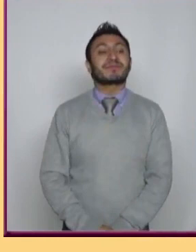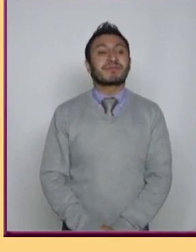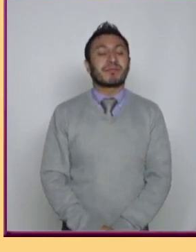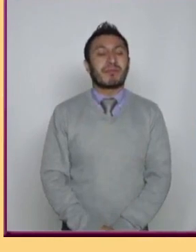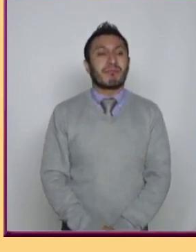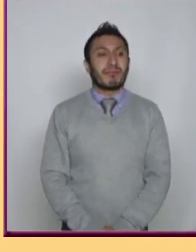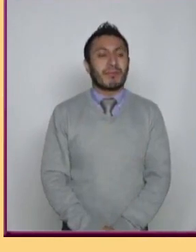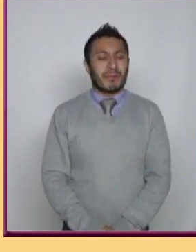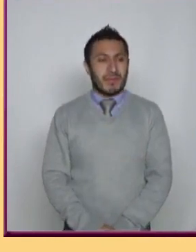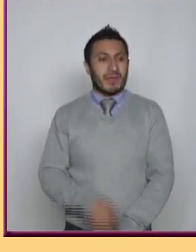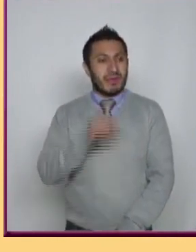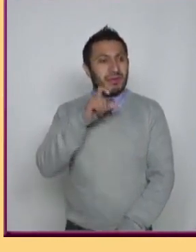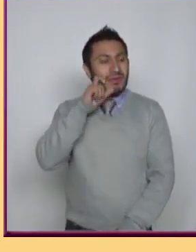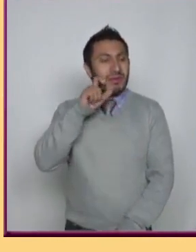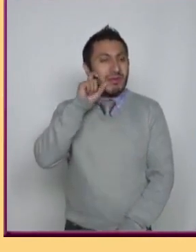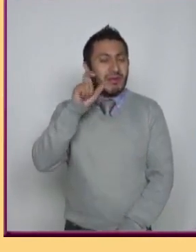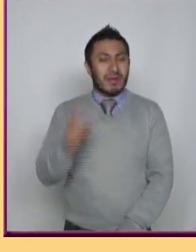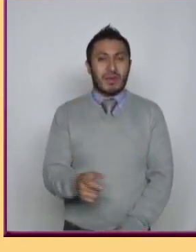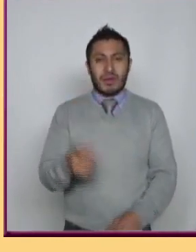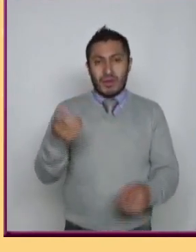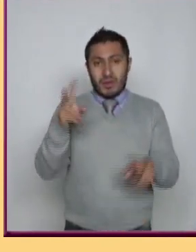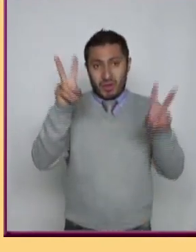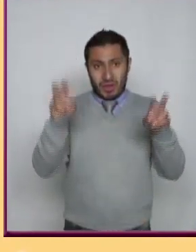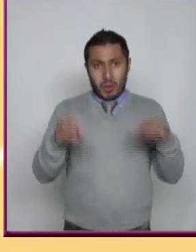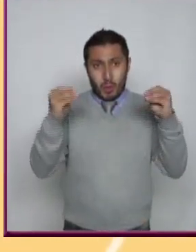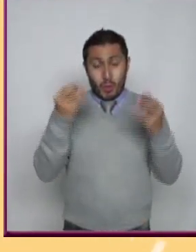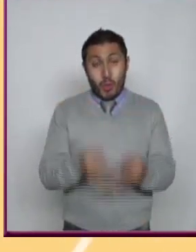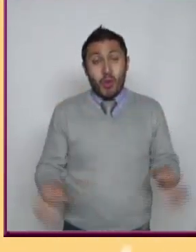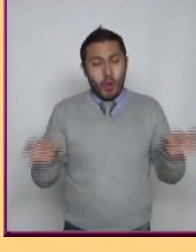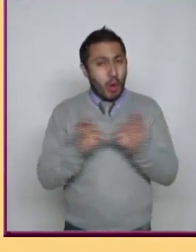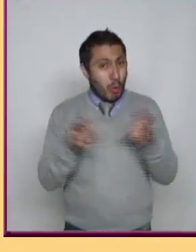La sexualidad es uno de los temas más controversiales del ser humano.